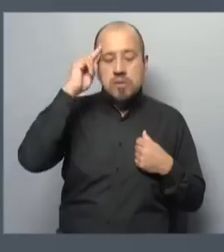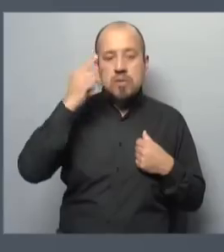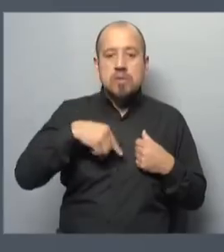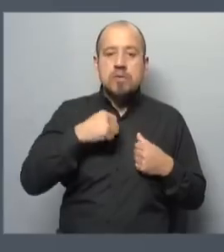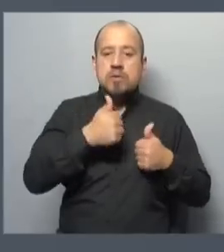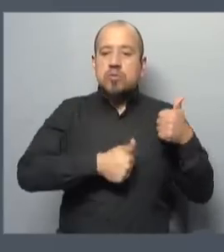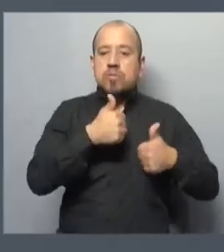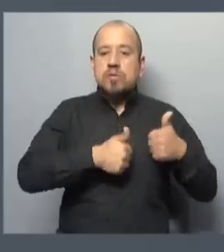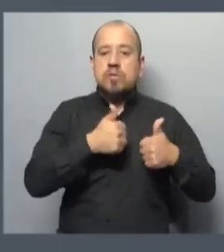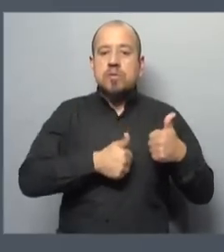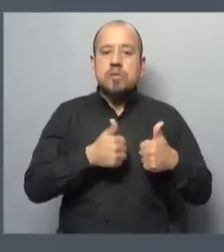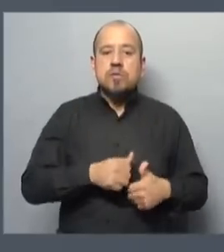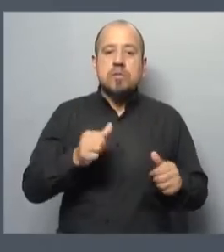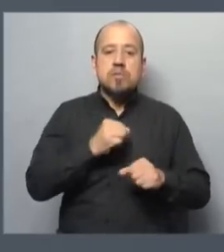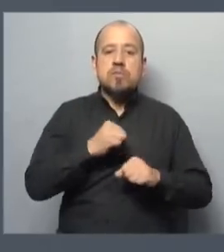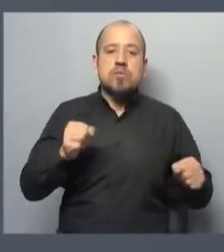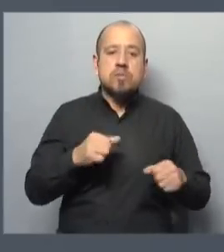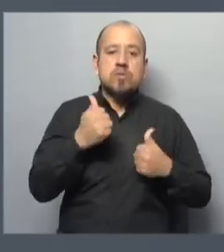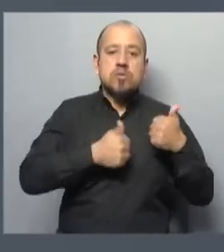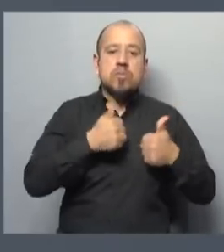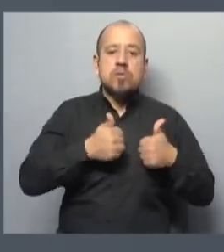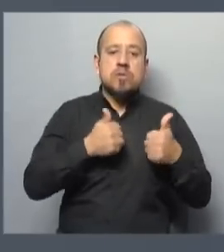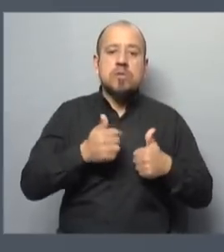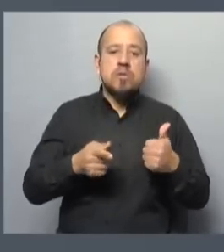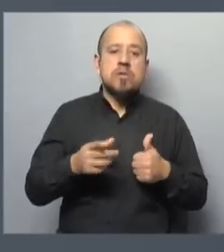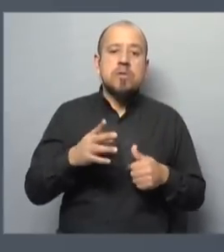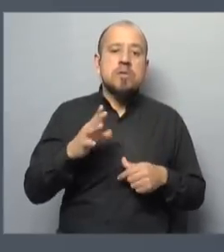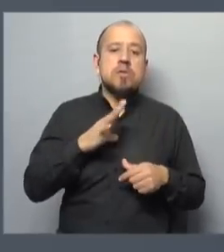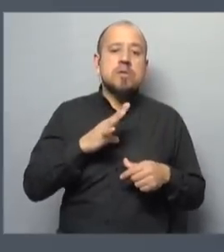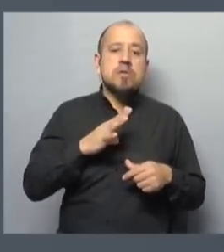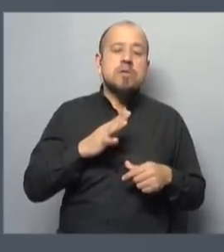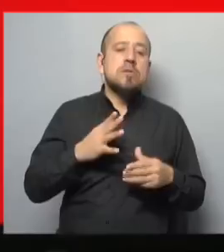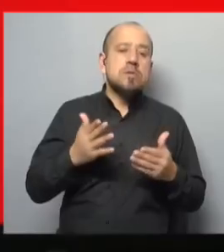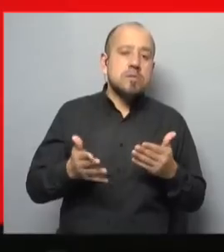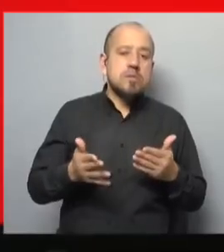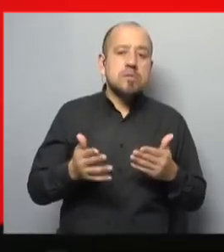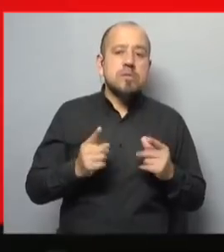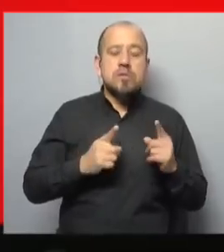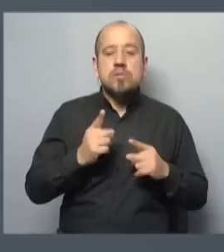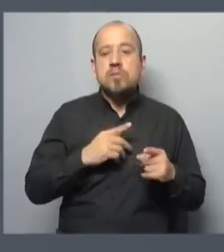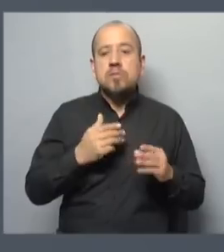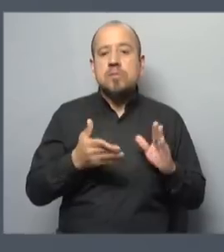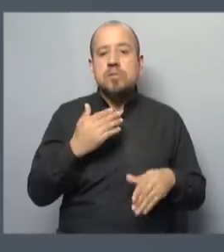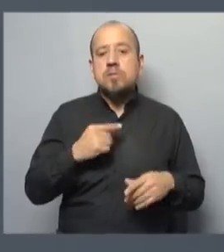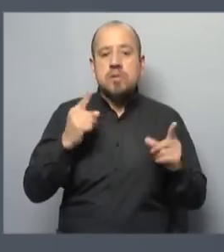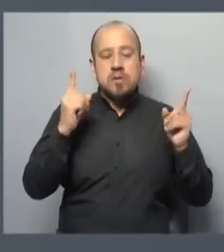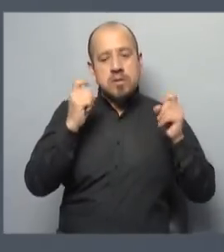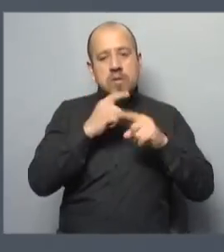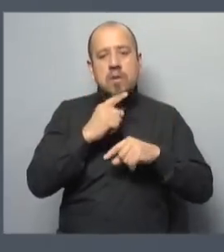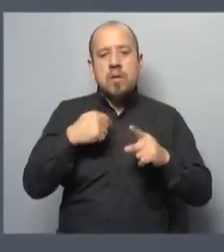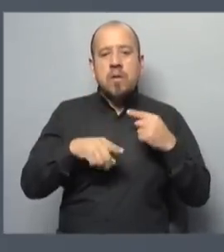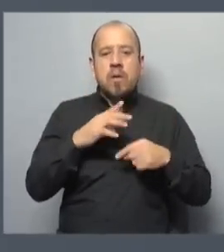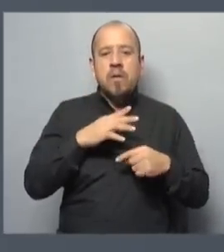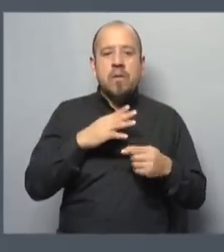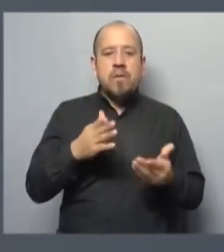competitivos creo que podemos llegar a ser bien competitivos alguna posición donde nos va a costar un poquito pero tenemos también medio